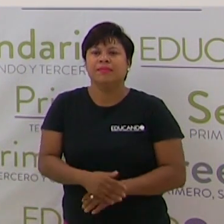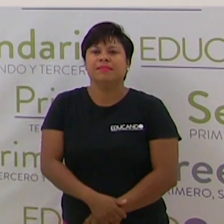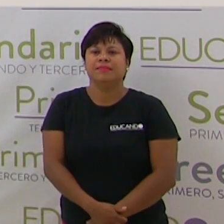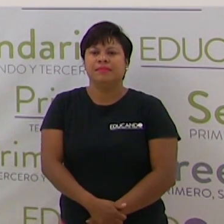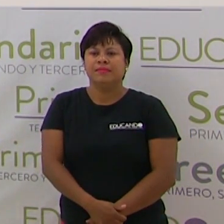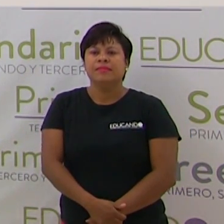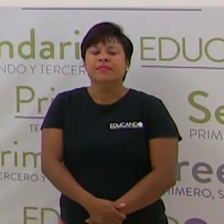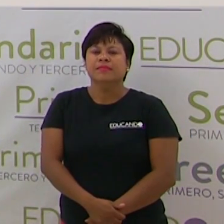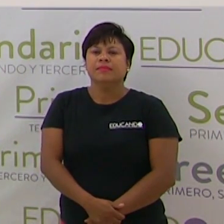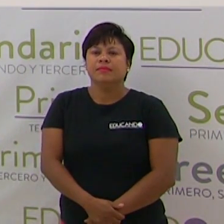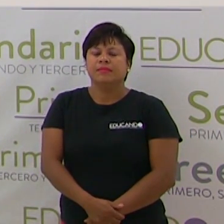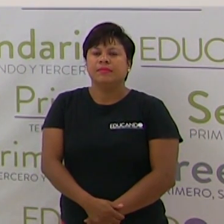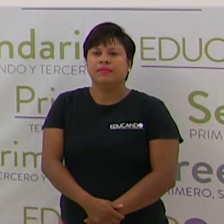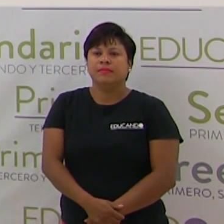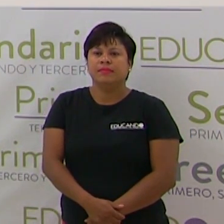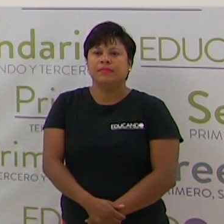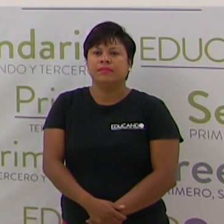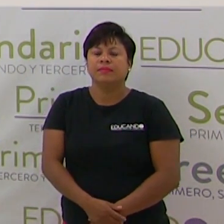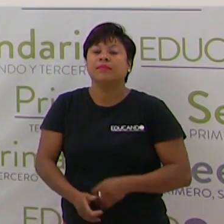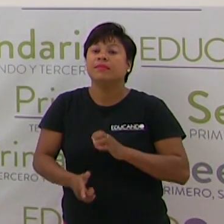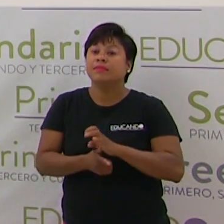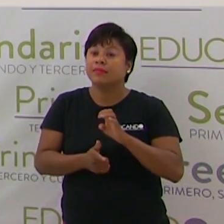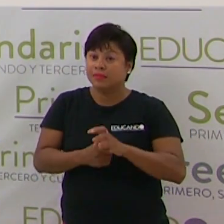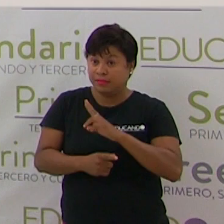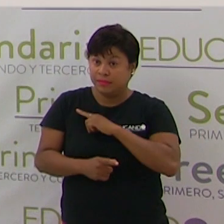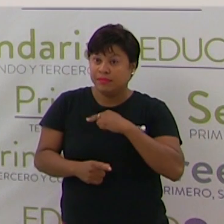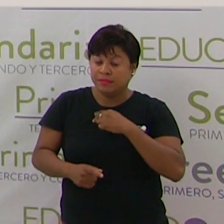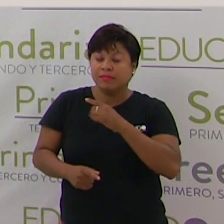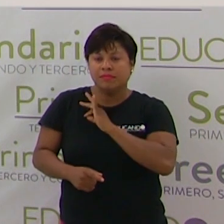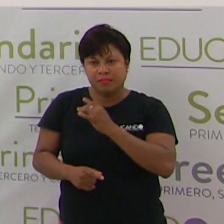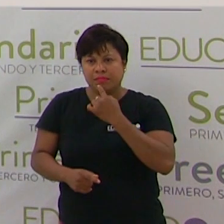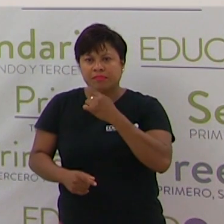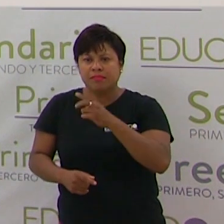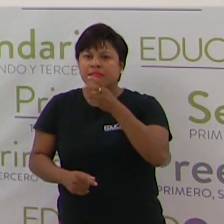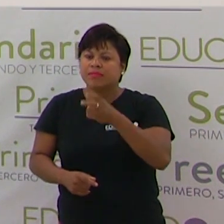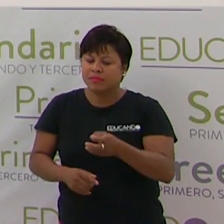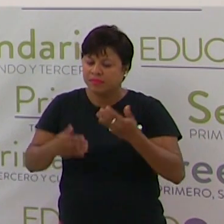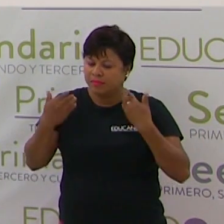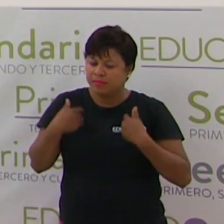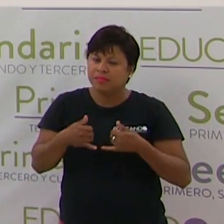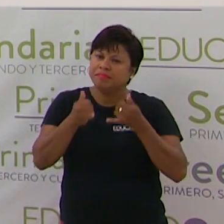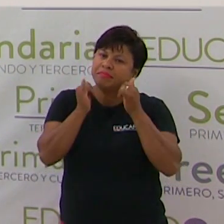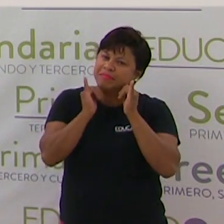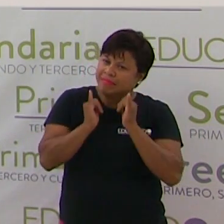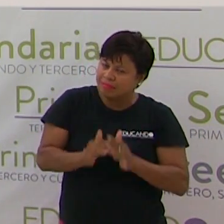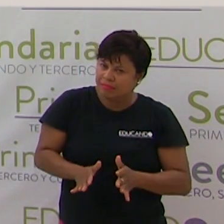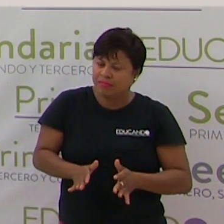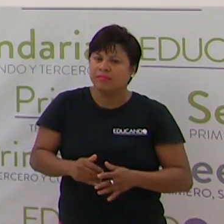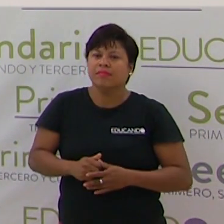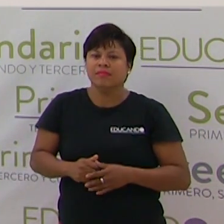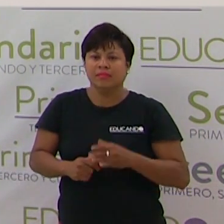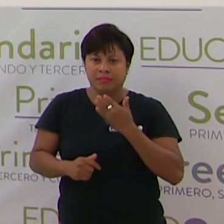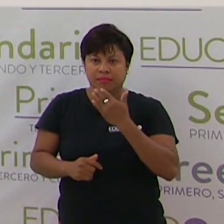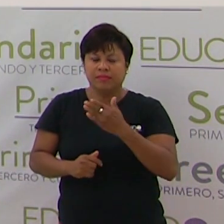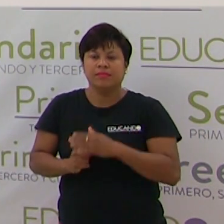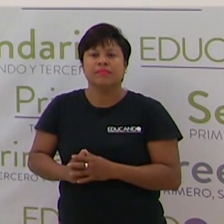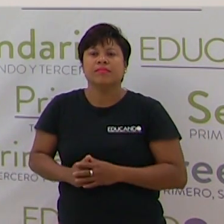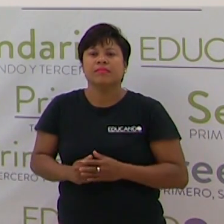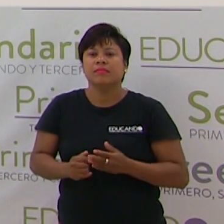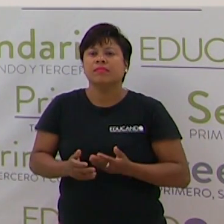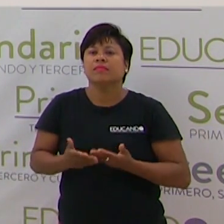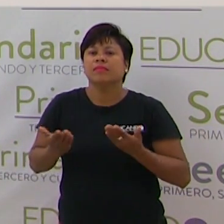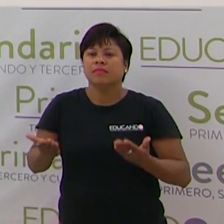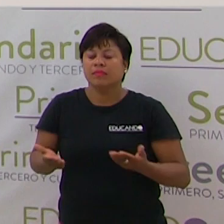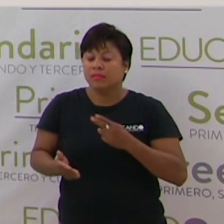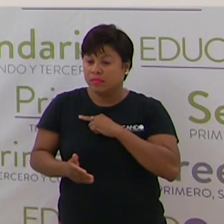mochila, ¿sí? Entonces podemos decir que la mochila es la que pesa más. Ahora, allá